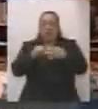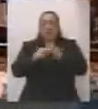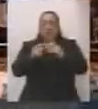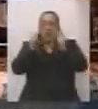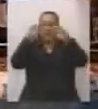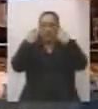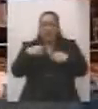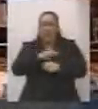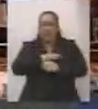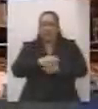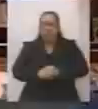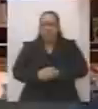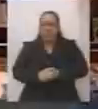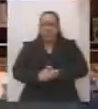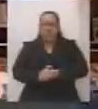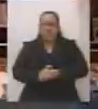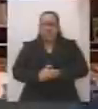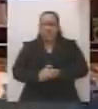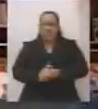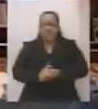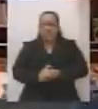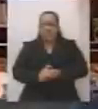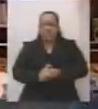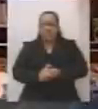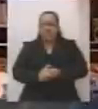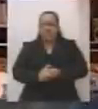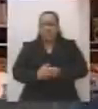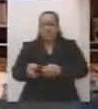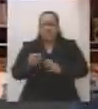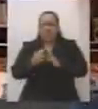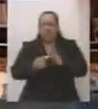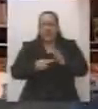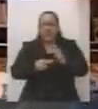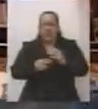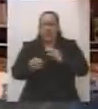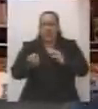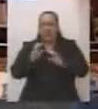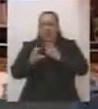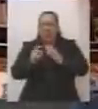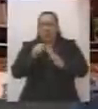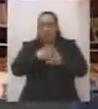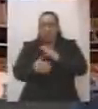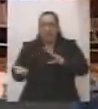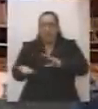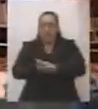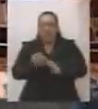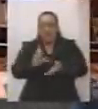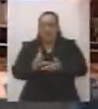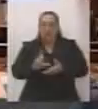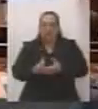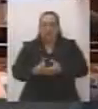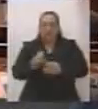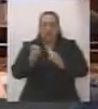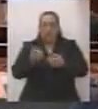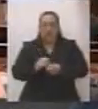de la condecoración en la oportunidad que se señale. Regístrese, comuníquese y archívese, dada en Lima,